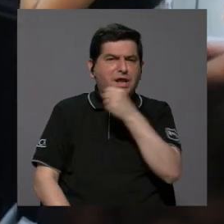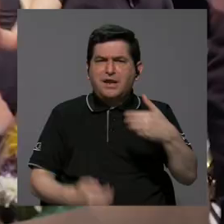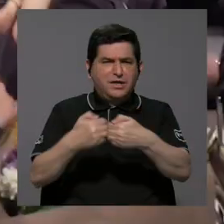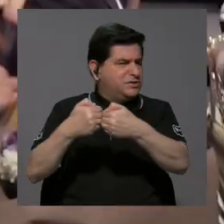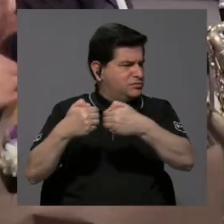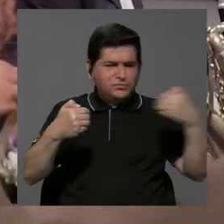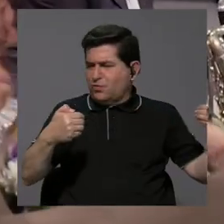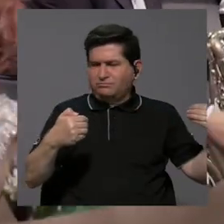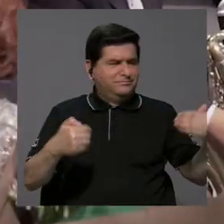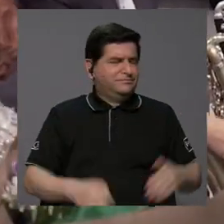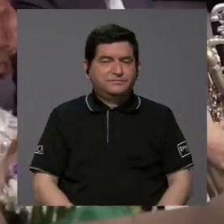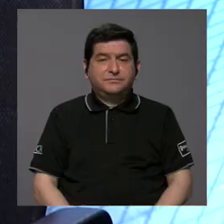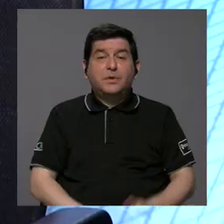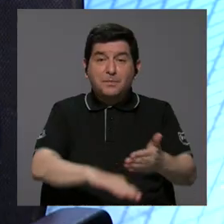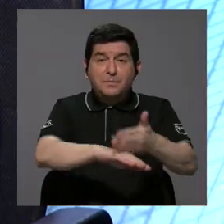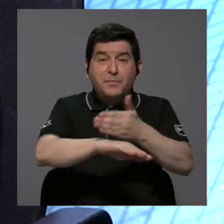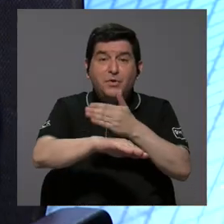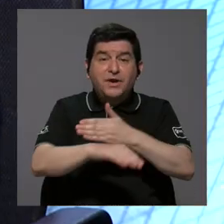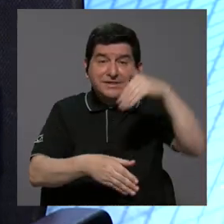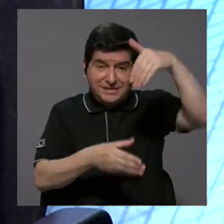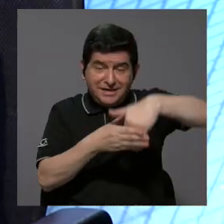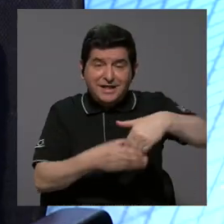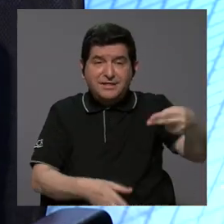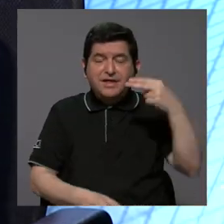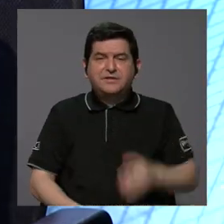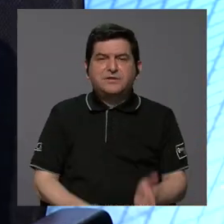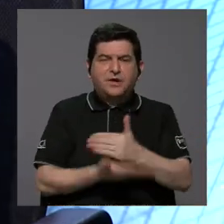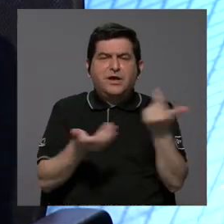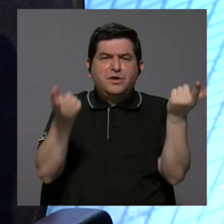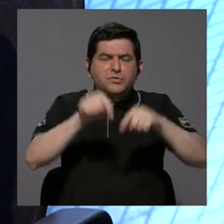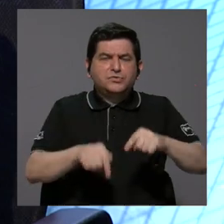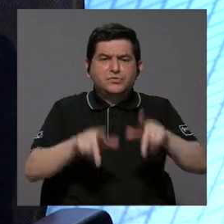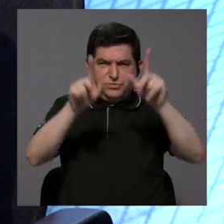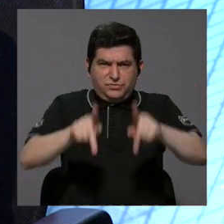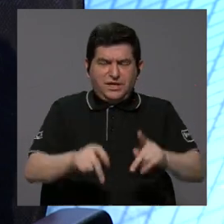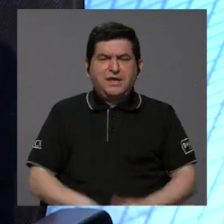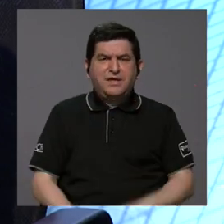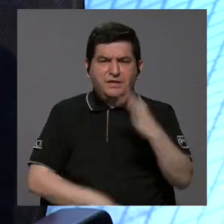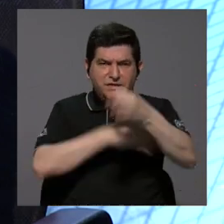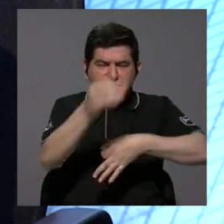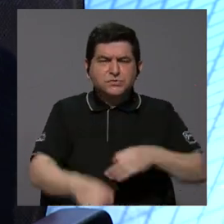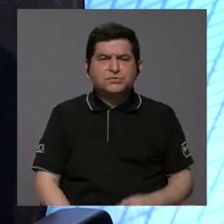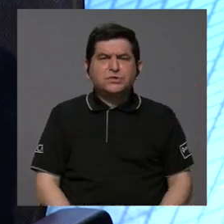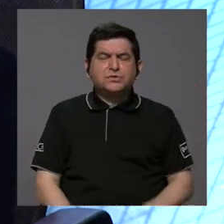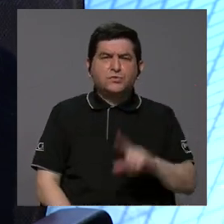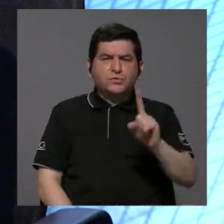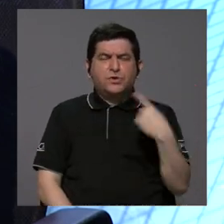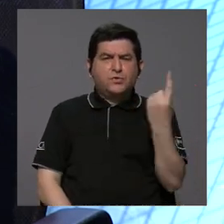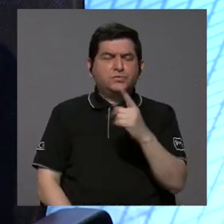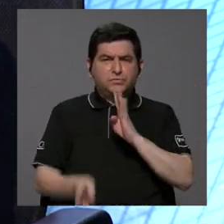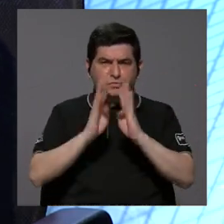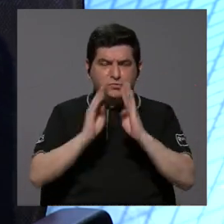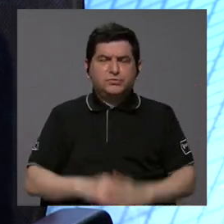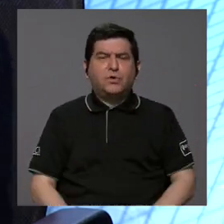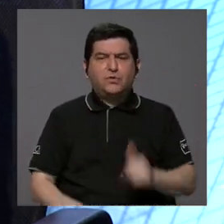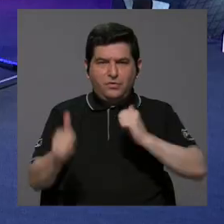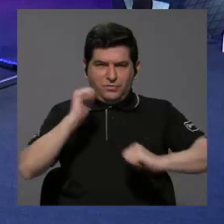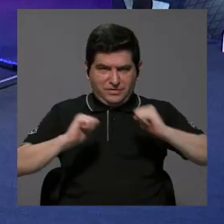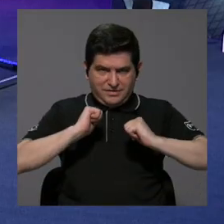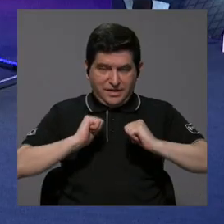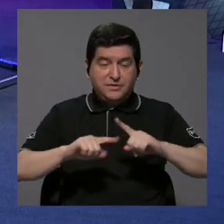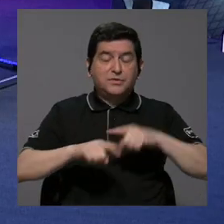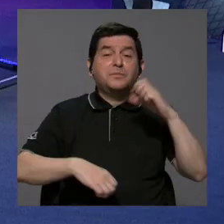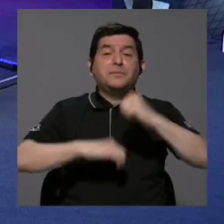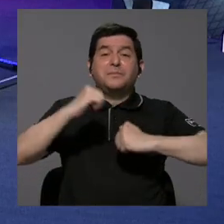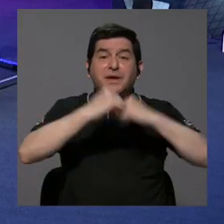aparte de la historia sino que avanza la historia algo le pasa al personaje sustituye un monólogo digamos en una obra de teatro pero ya tiene